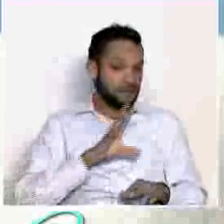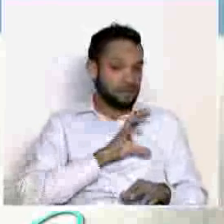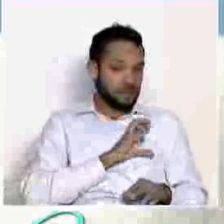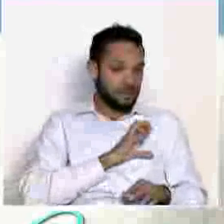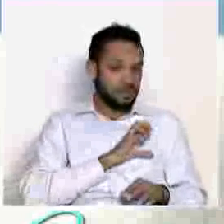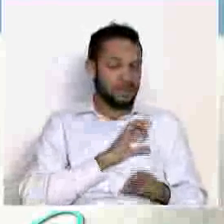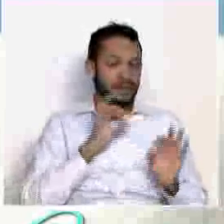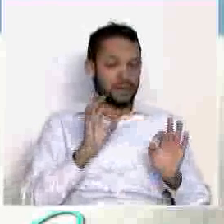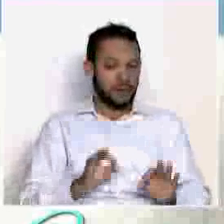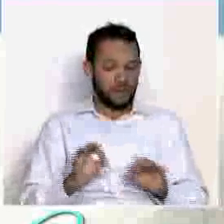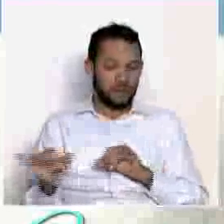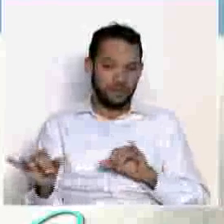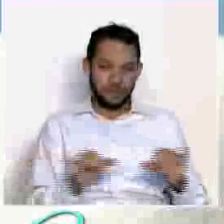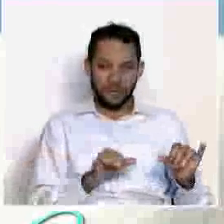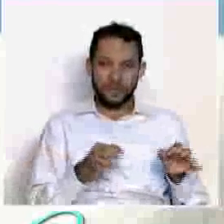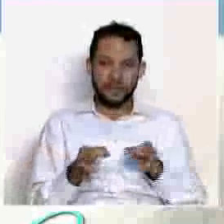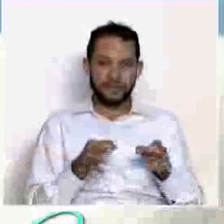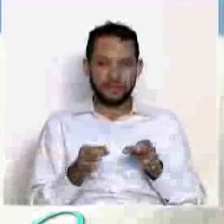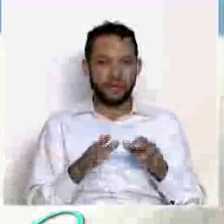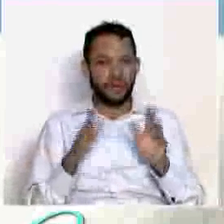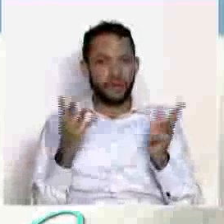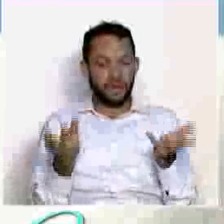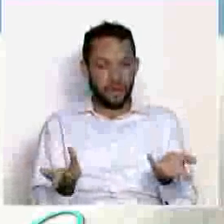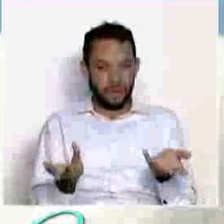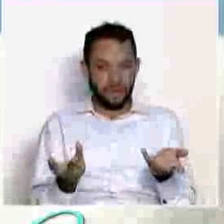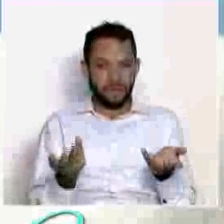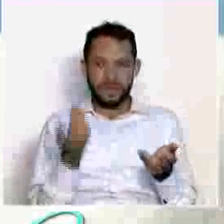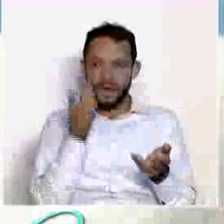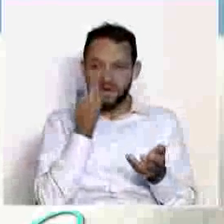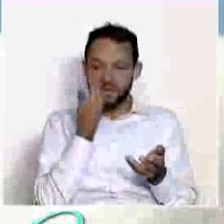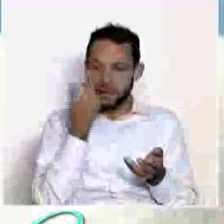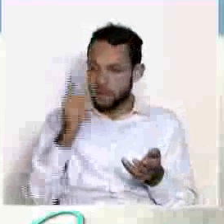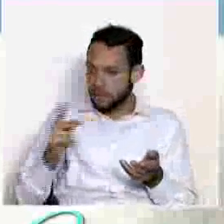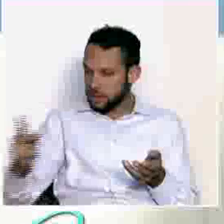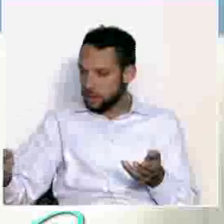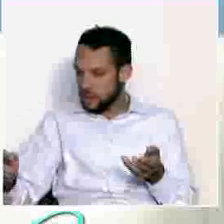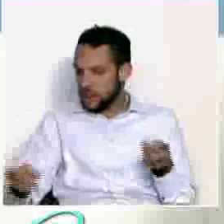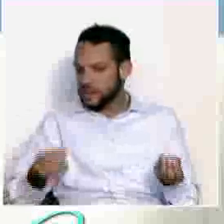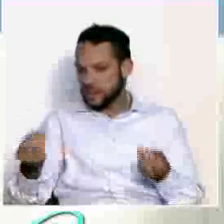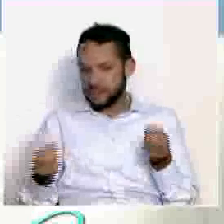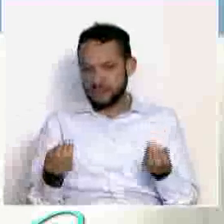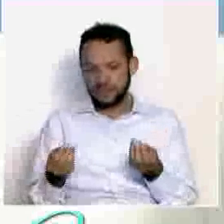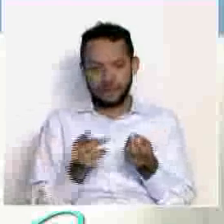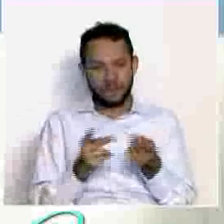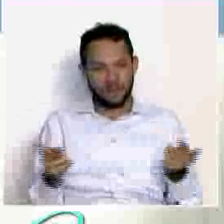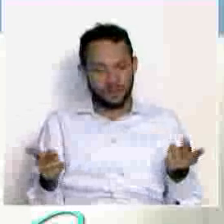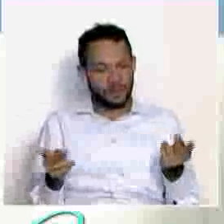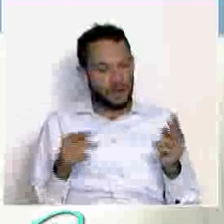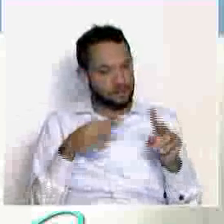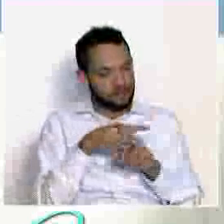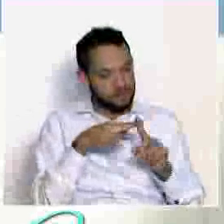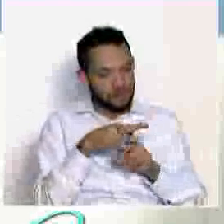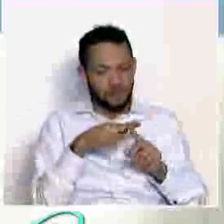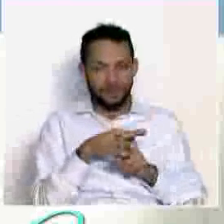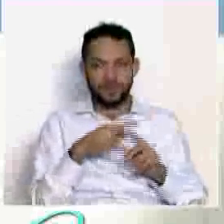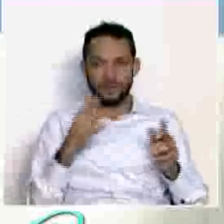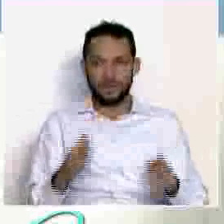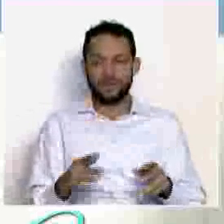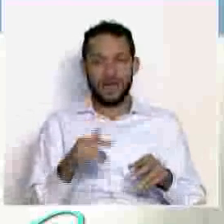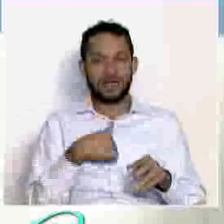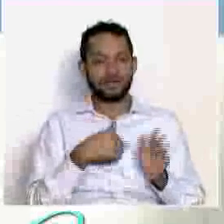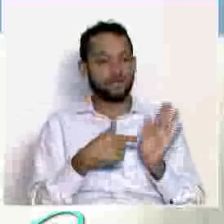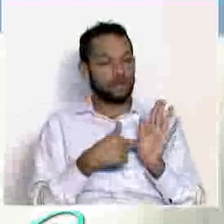como camino, que explica muy bien cómo muchas enfermedades o procesos patológicos realmente se manifiestan